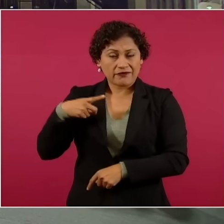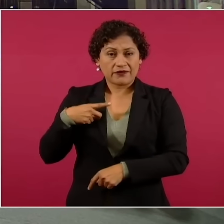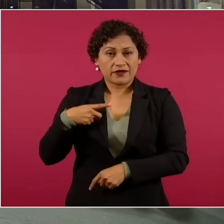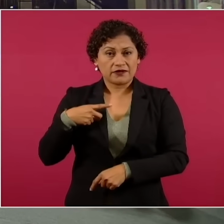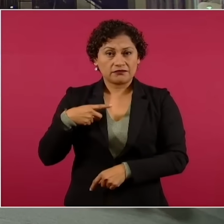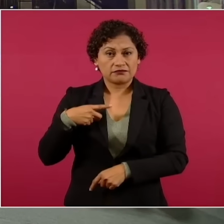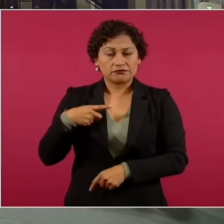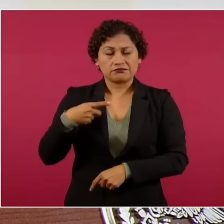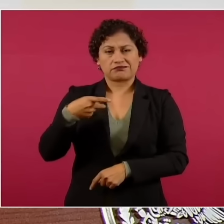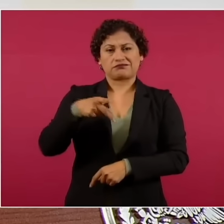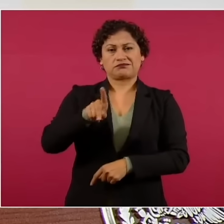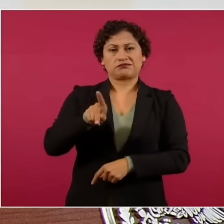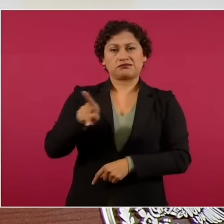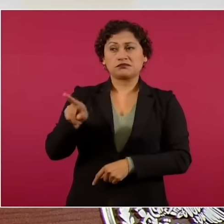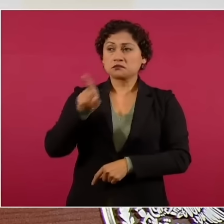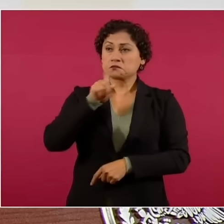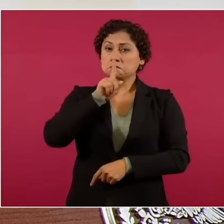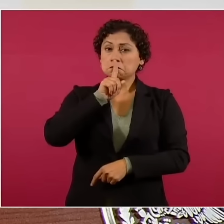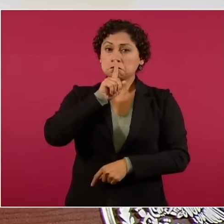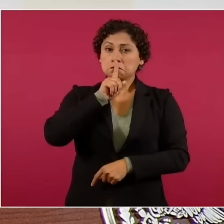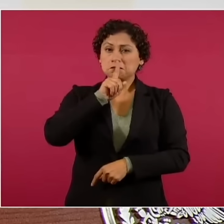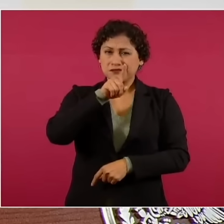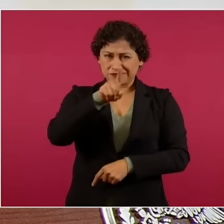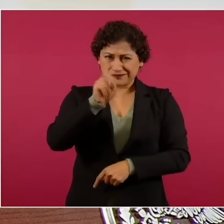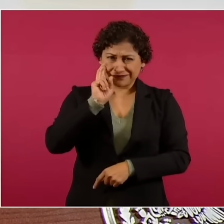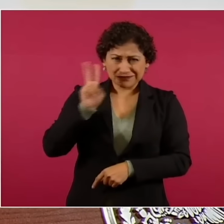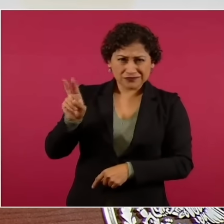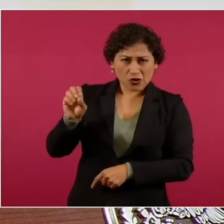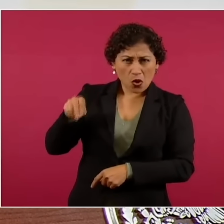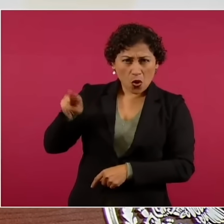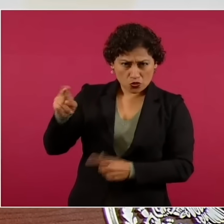pero no, ¿escuchan ustedes algo